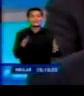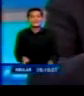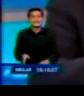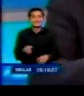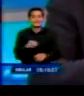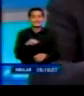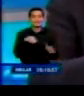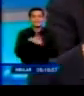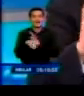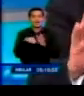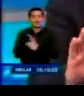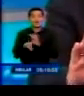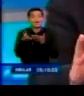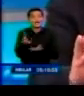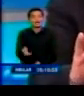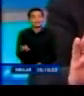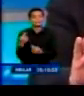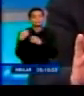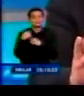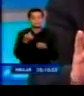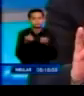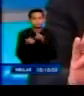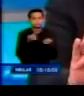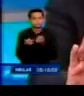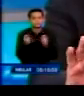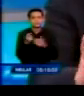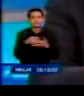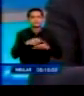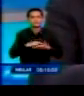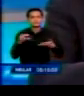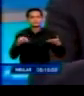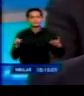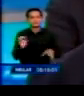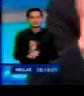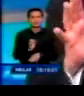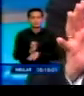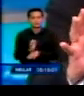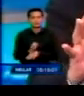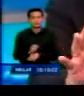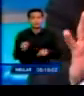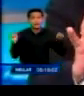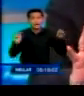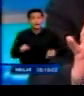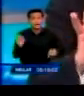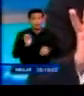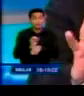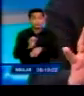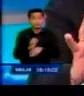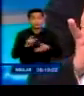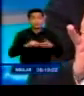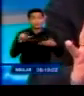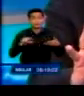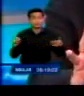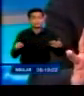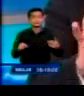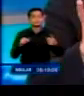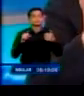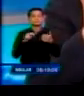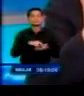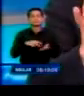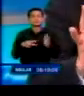quien ejerce la competencia de control del sistema financiero nacional, que el sistema financiero goza de buena